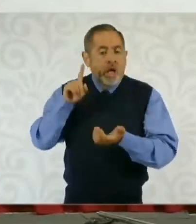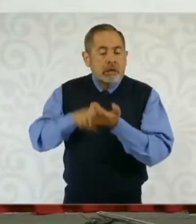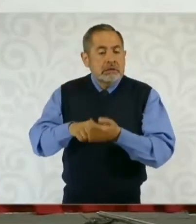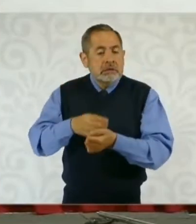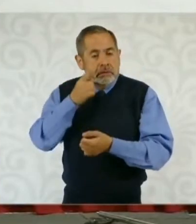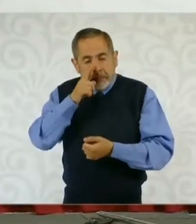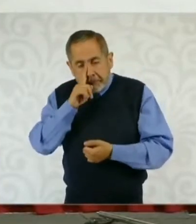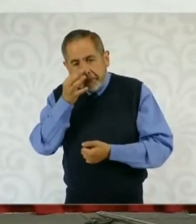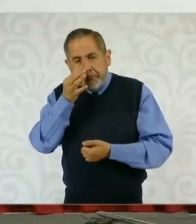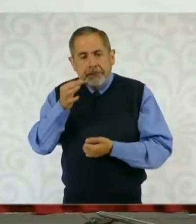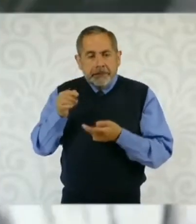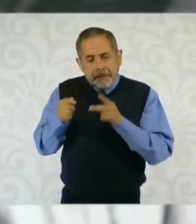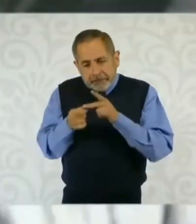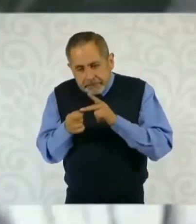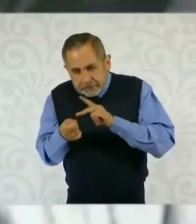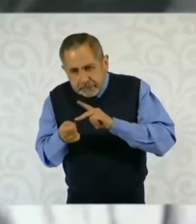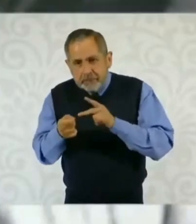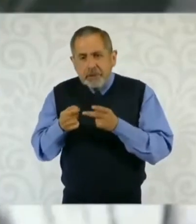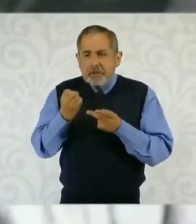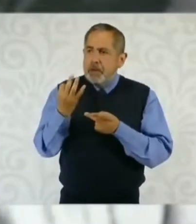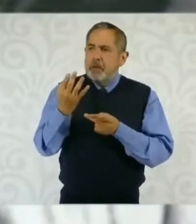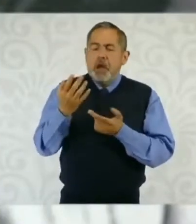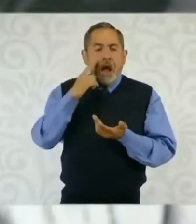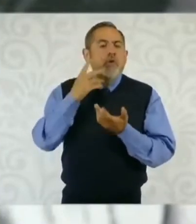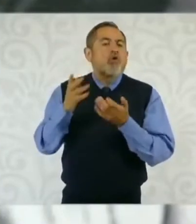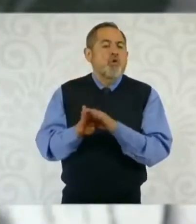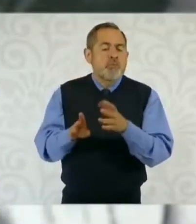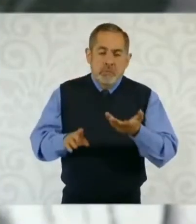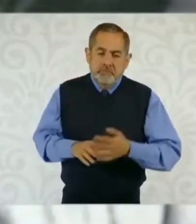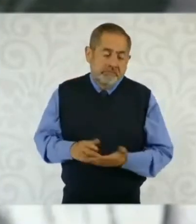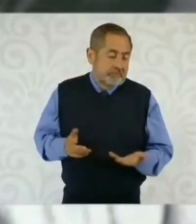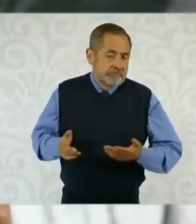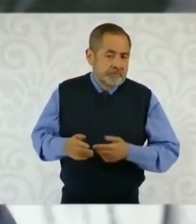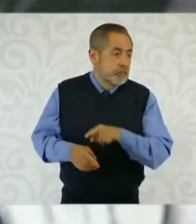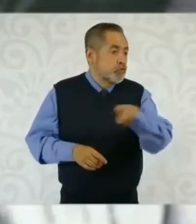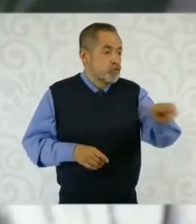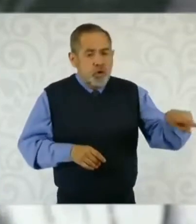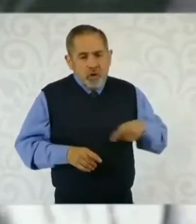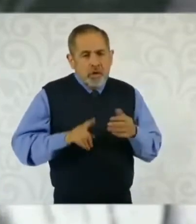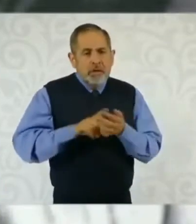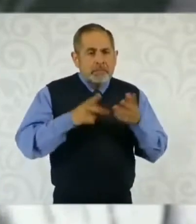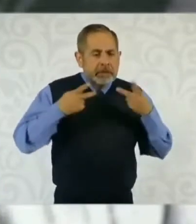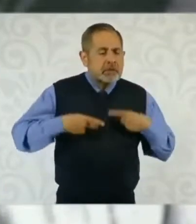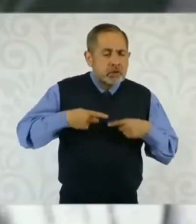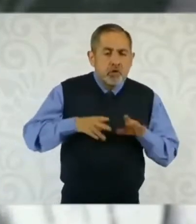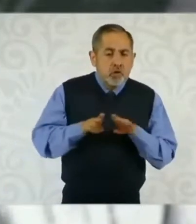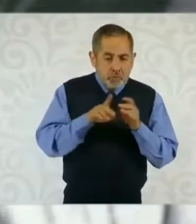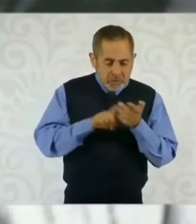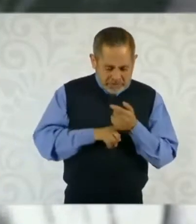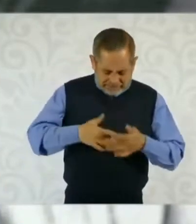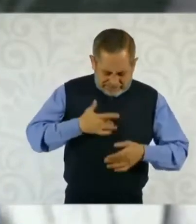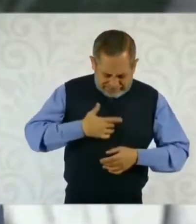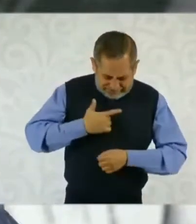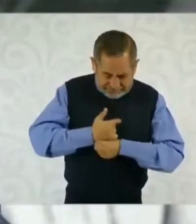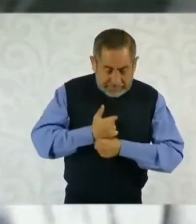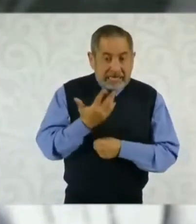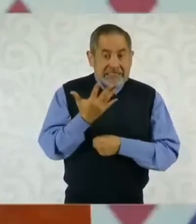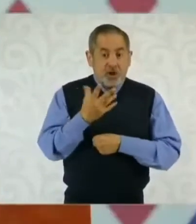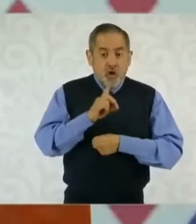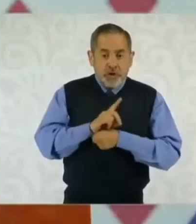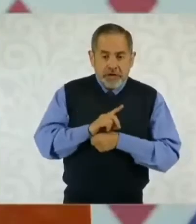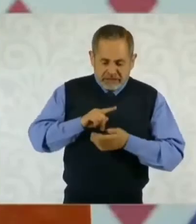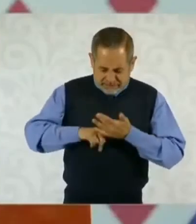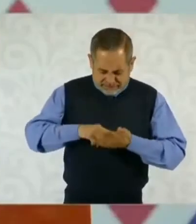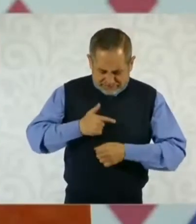está en contacto con el resto de los pacientes. El resto de la población tiene que tratar en los primeros 5 días de